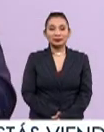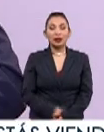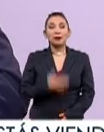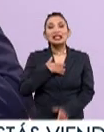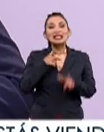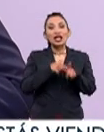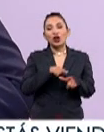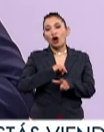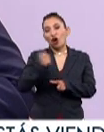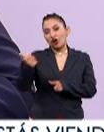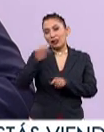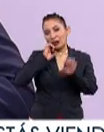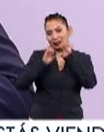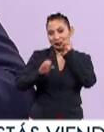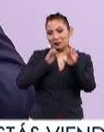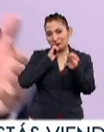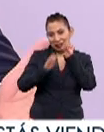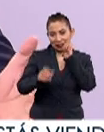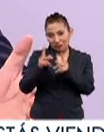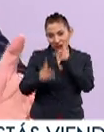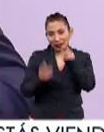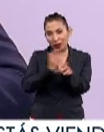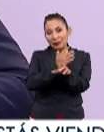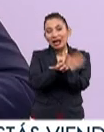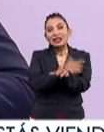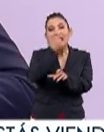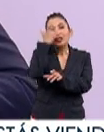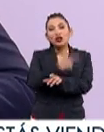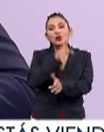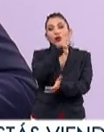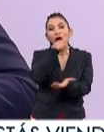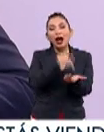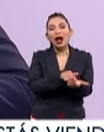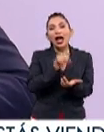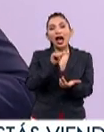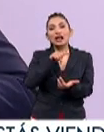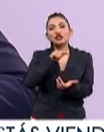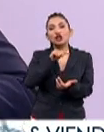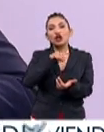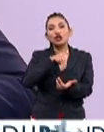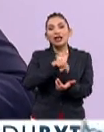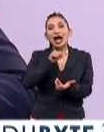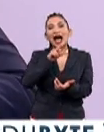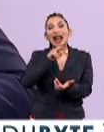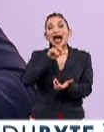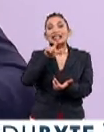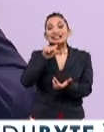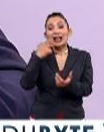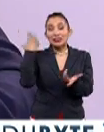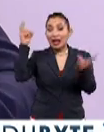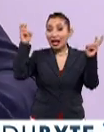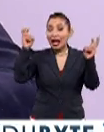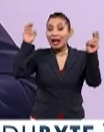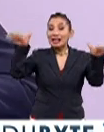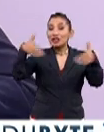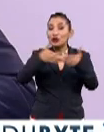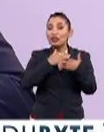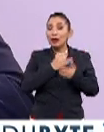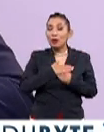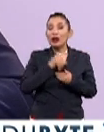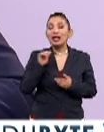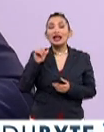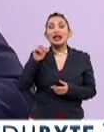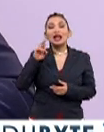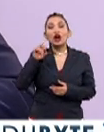Bueno, continuando con otra conversación, me acompañan esta noche en el estudio Antón Araiza, del montaje Clausura de Amor, y